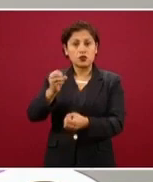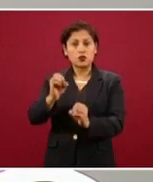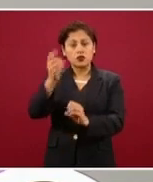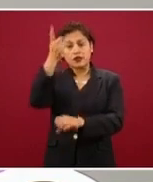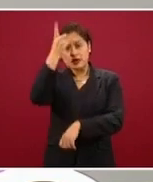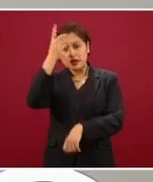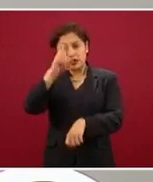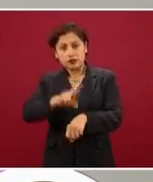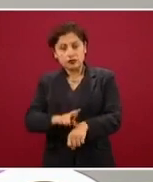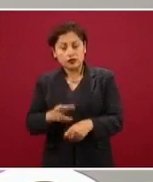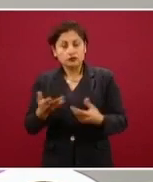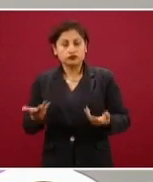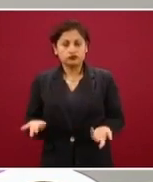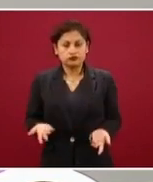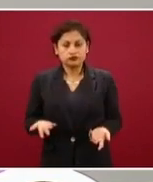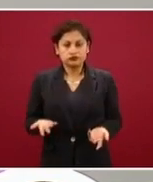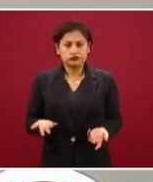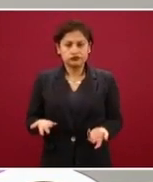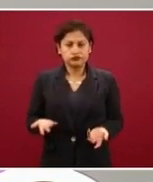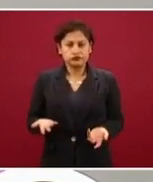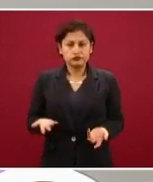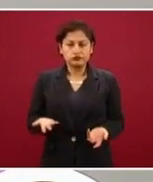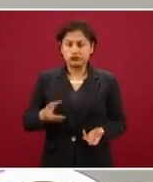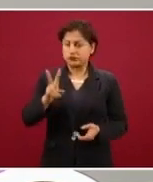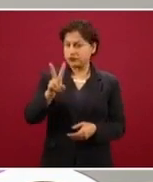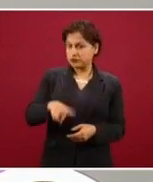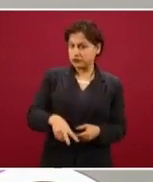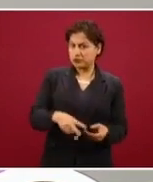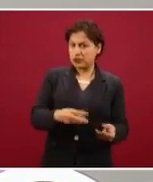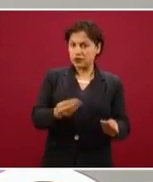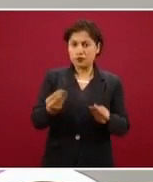y no todos los médicos